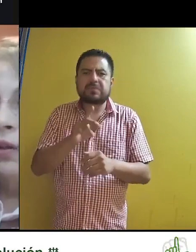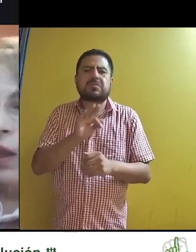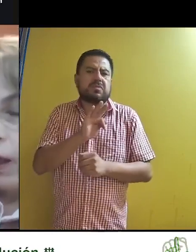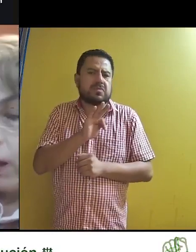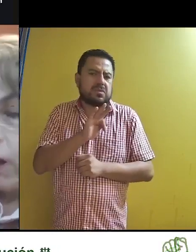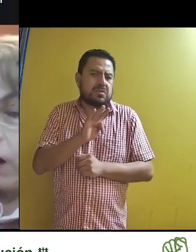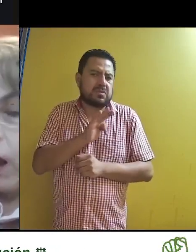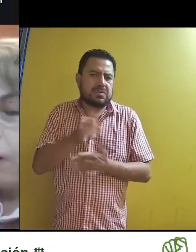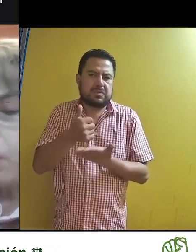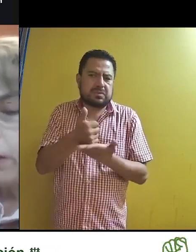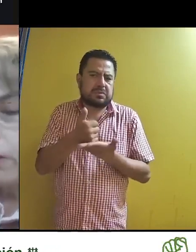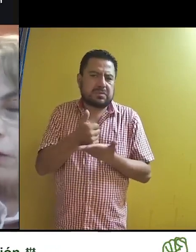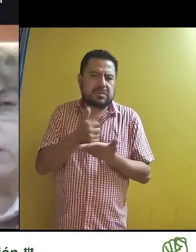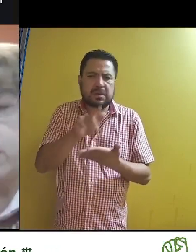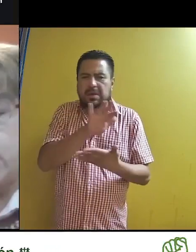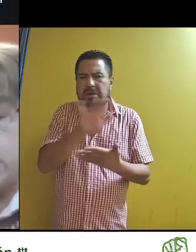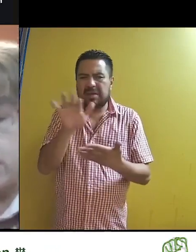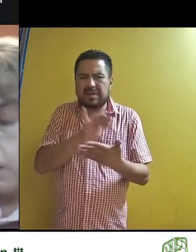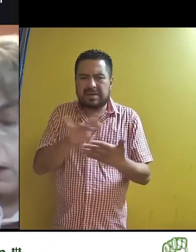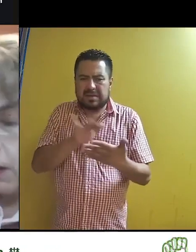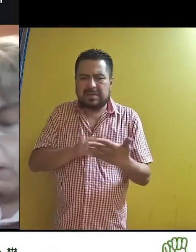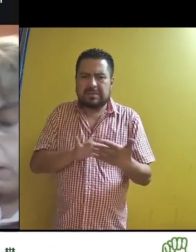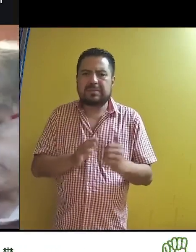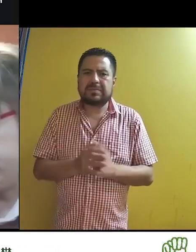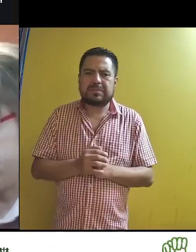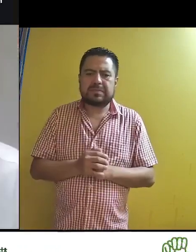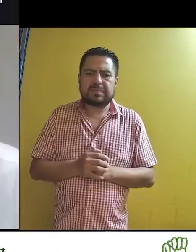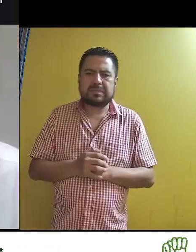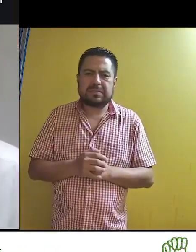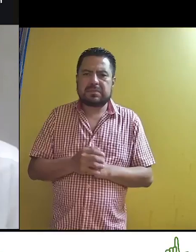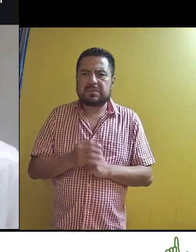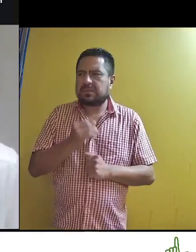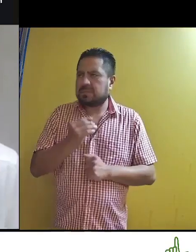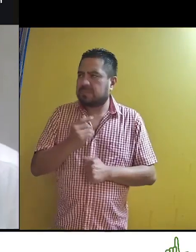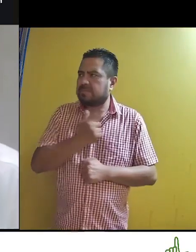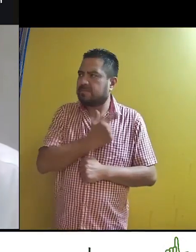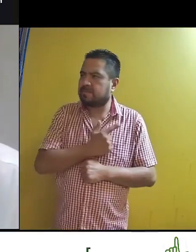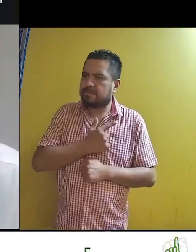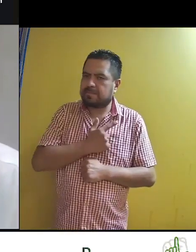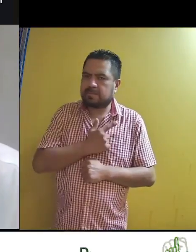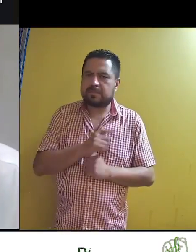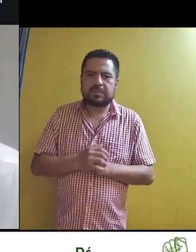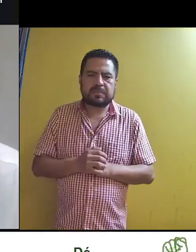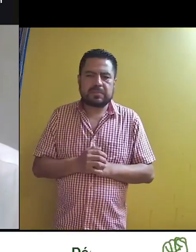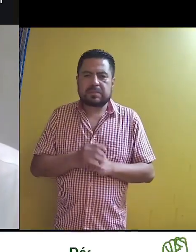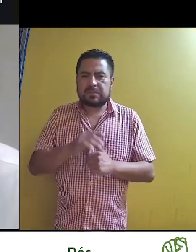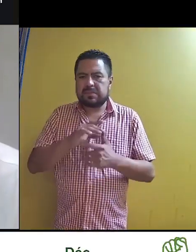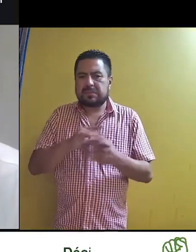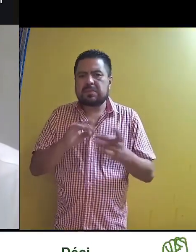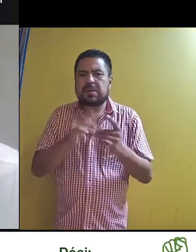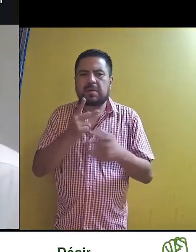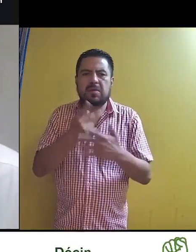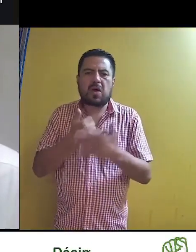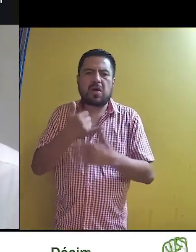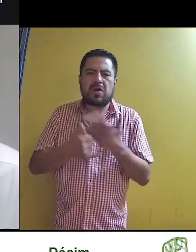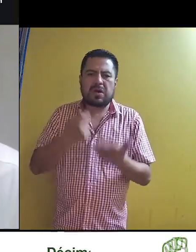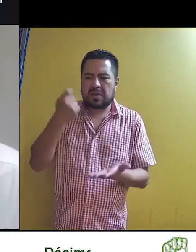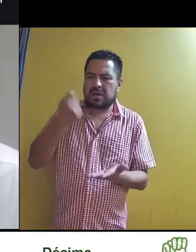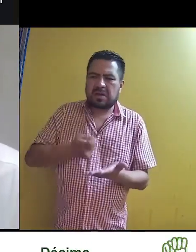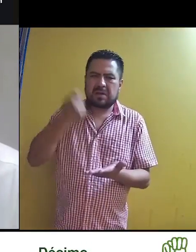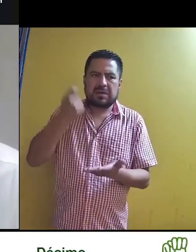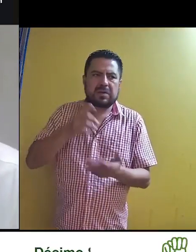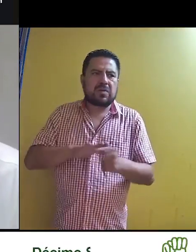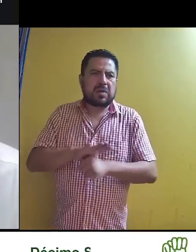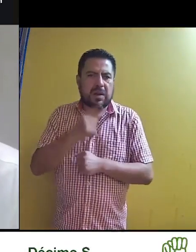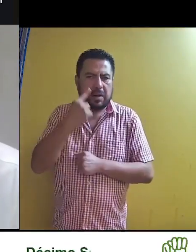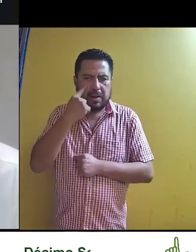nos apoye con la cuenta respectiva. Con su venia, magistrada. Doy cuenta con el proyecto de sentencia que pone